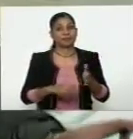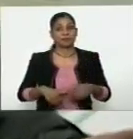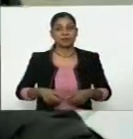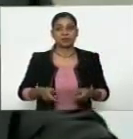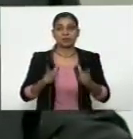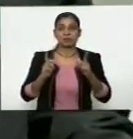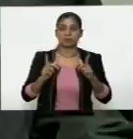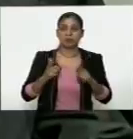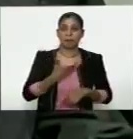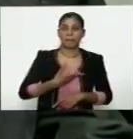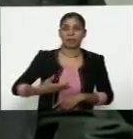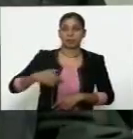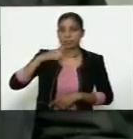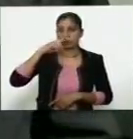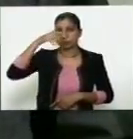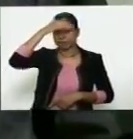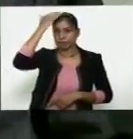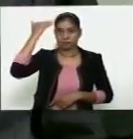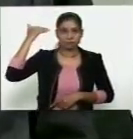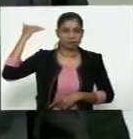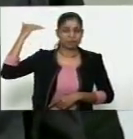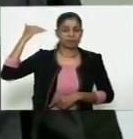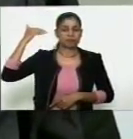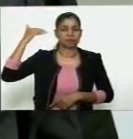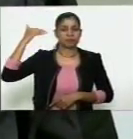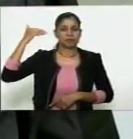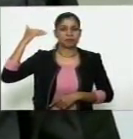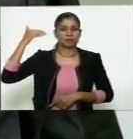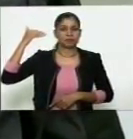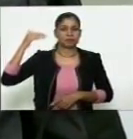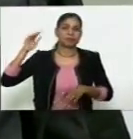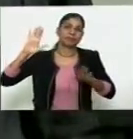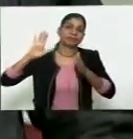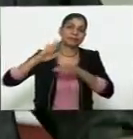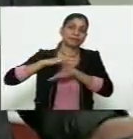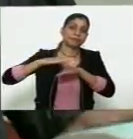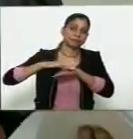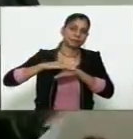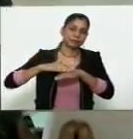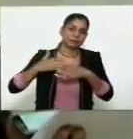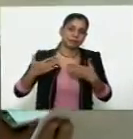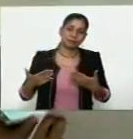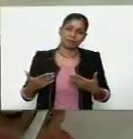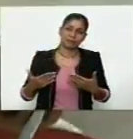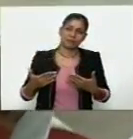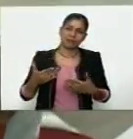Donald Trump, me van a disculpar el adjetivo, es un bolsa,